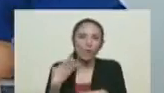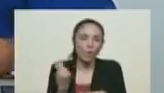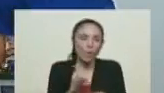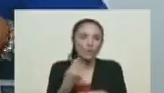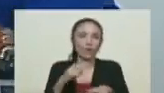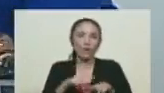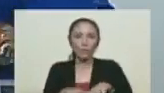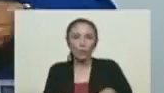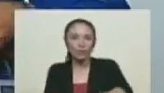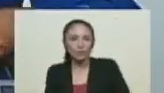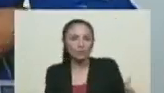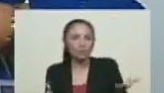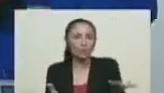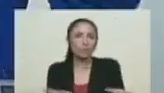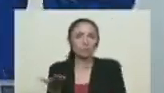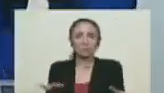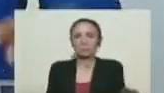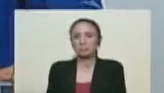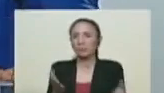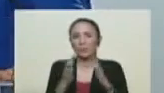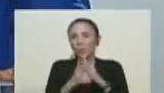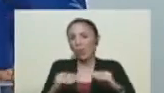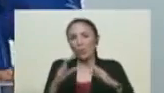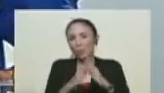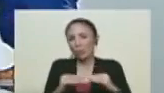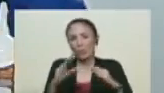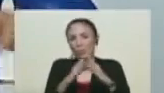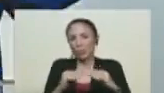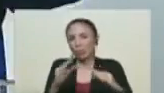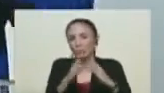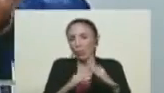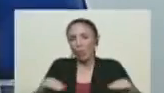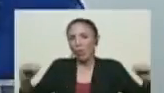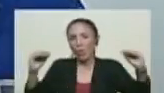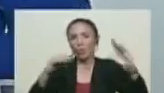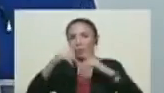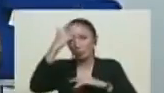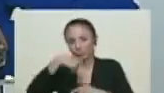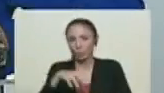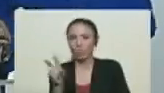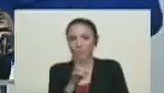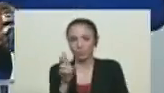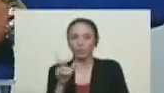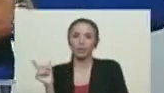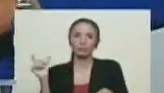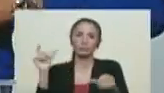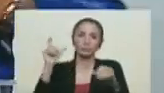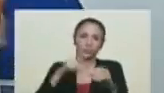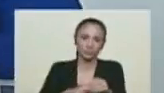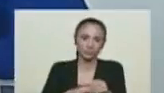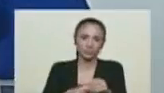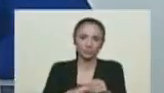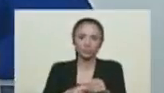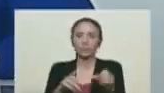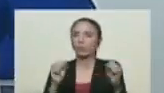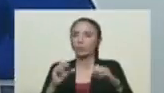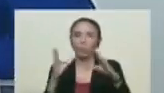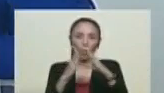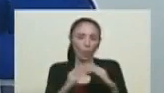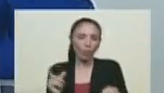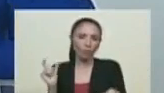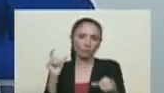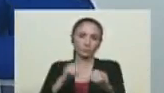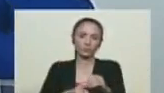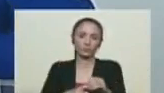el hippie, todo el mundo que venga, bienvenido. Es un gran movimiento de movimientos, es un experimento gigantesco